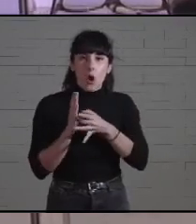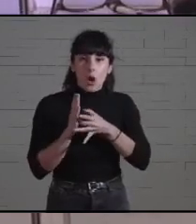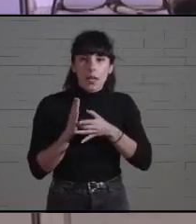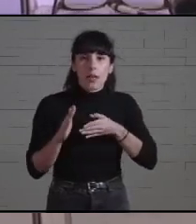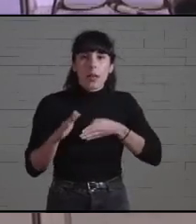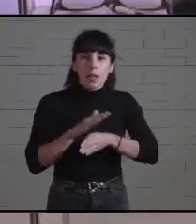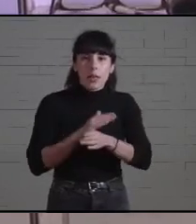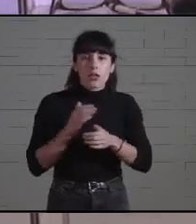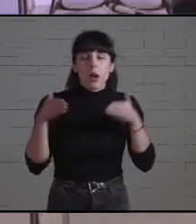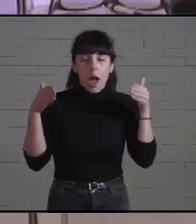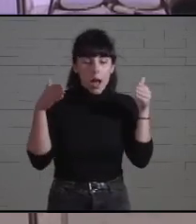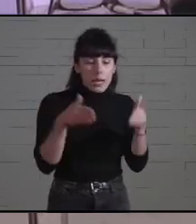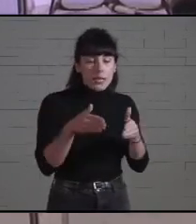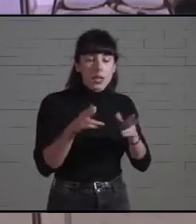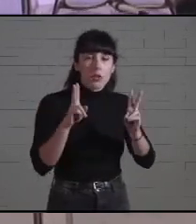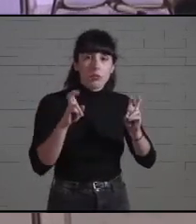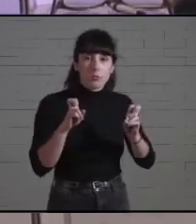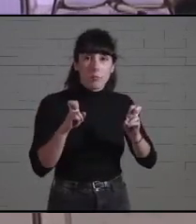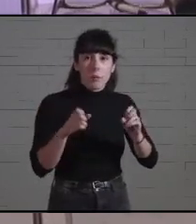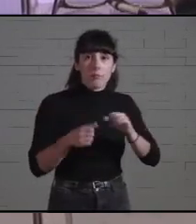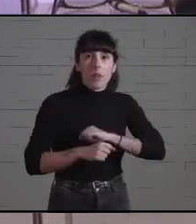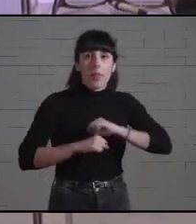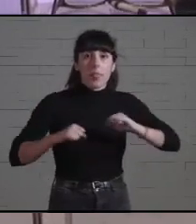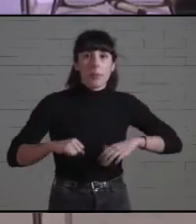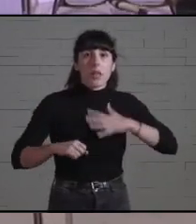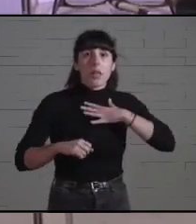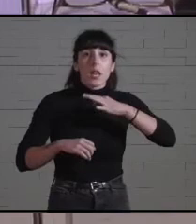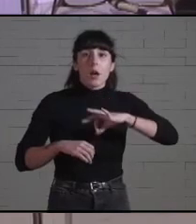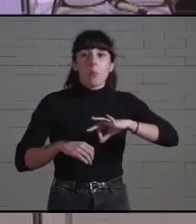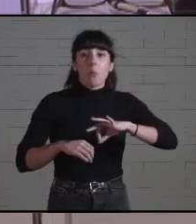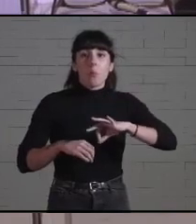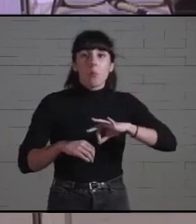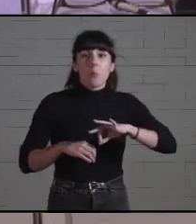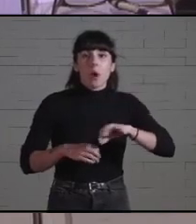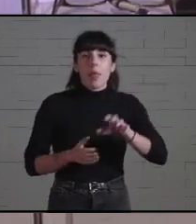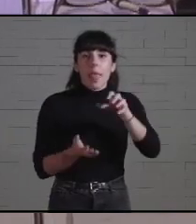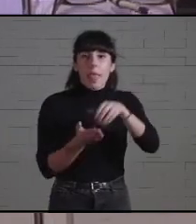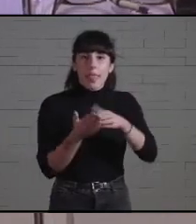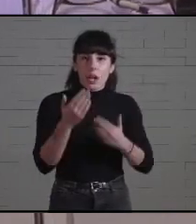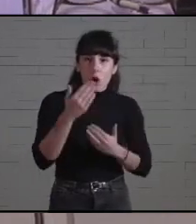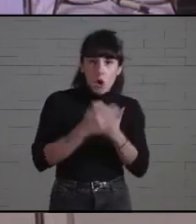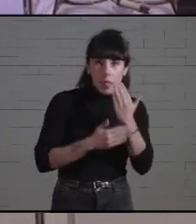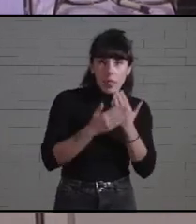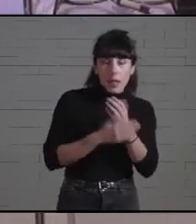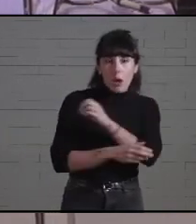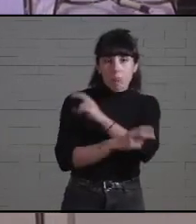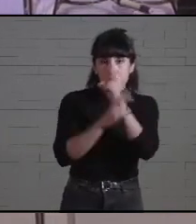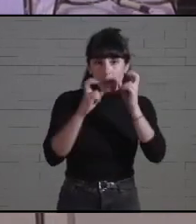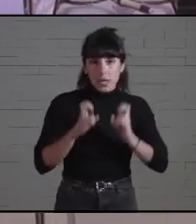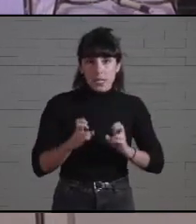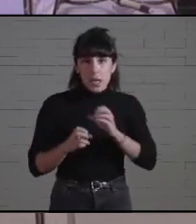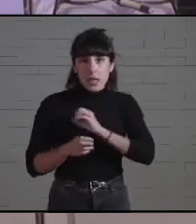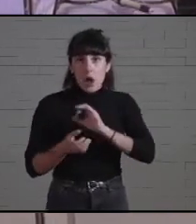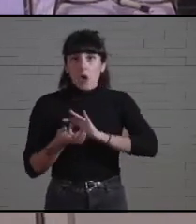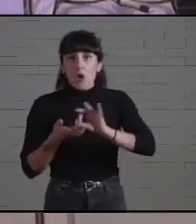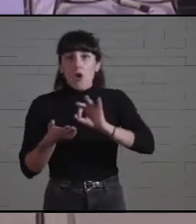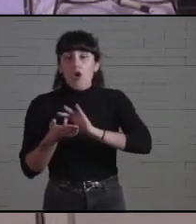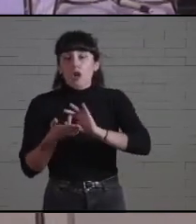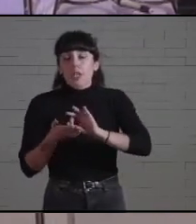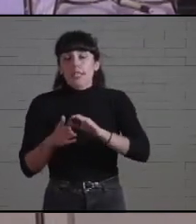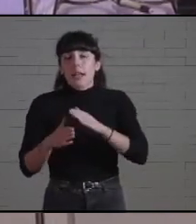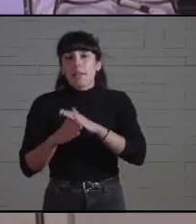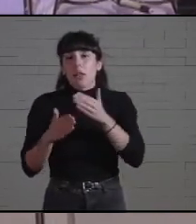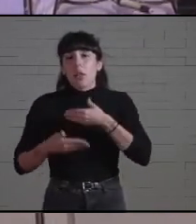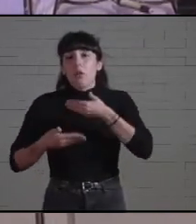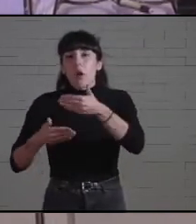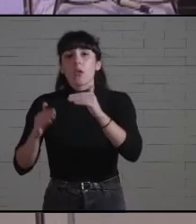la dependencia, ya sea un centro de día, una residencia, un servicio de ayuda a domicilio para mayores